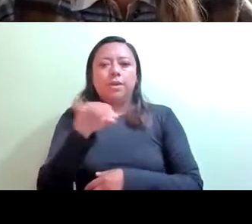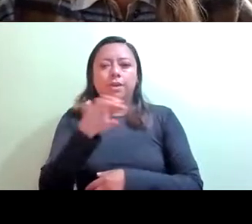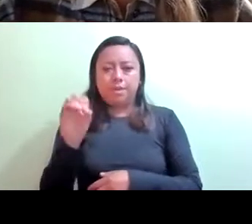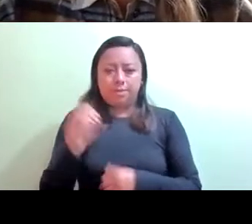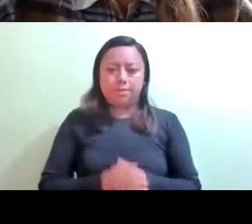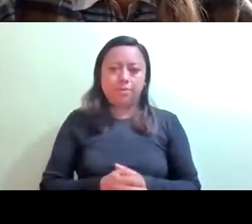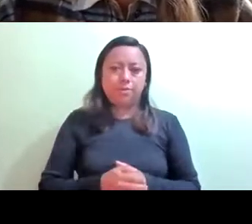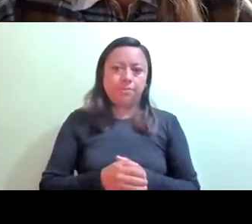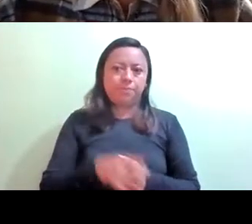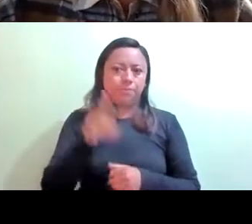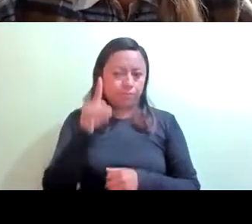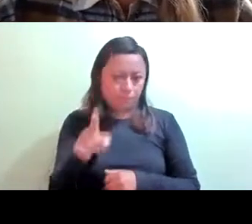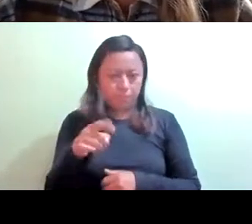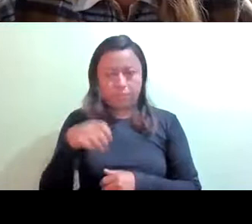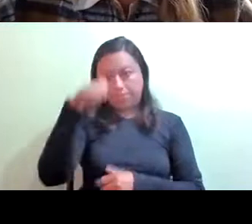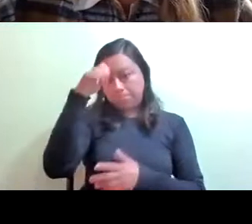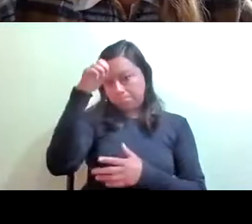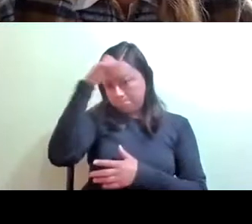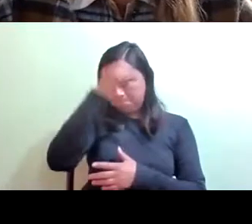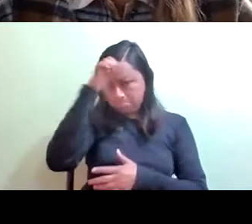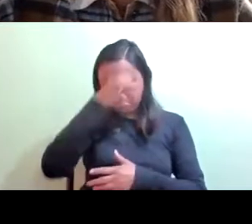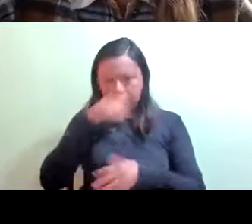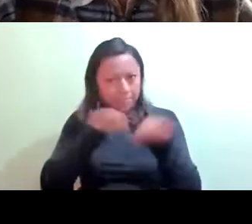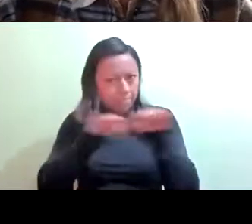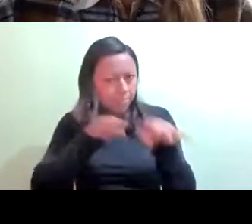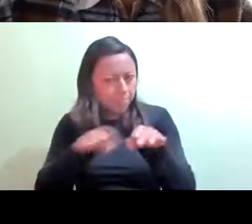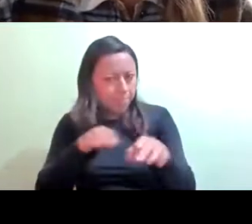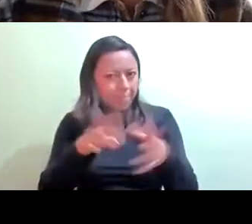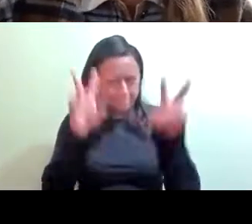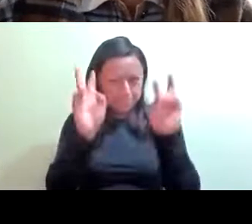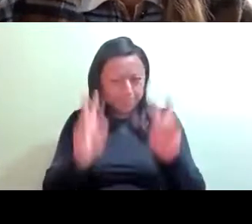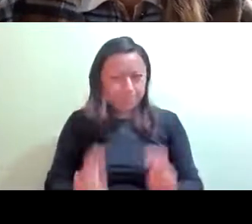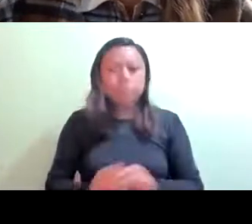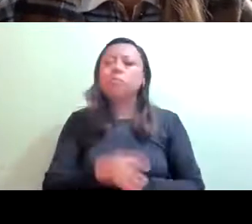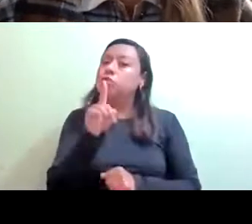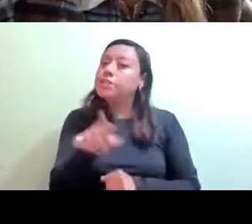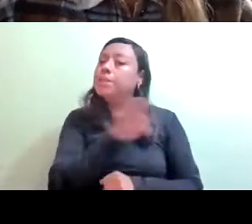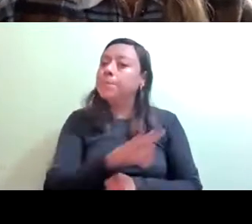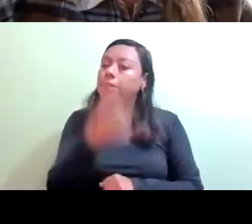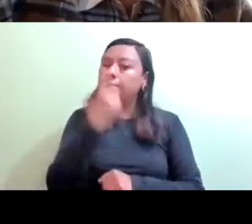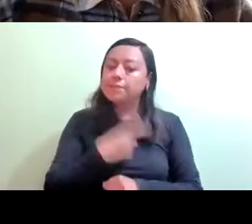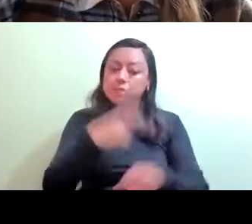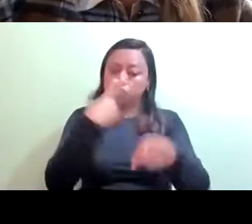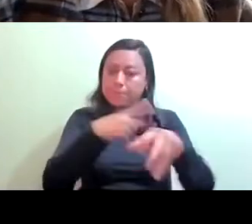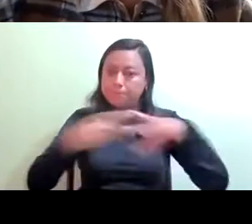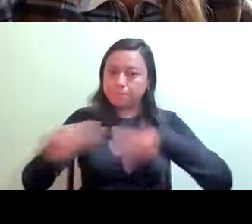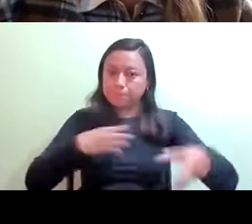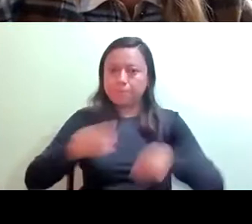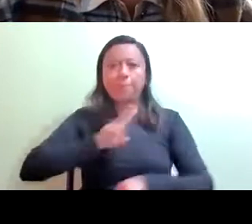su amplia dedicación en temas laborales, ¿nos podría decir si con la llegada de la pandemia por el